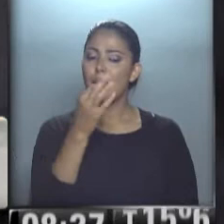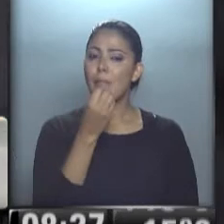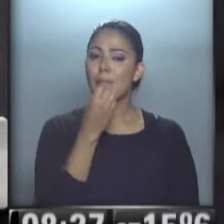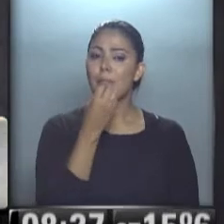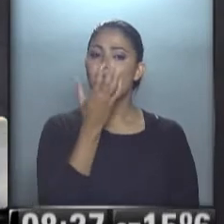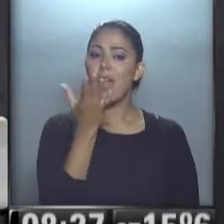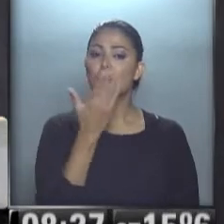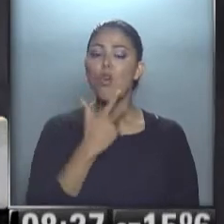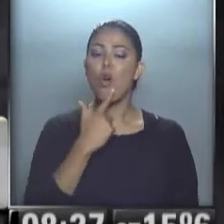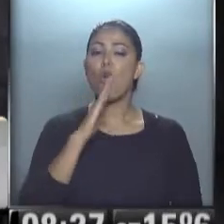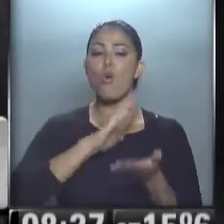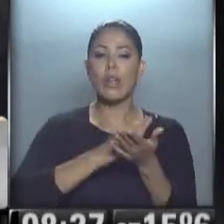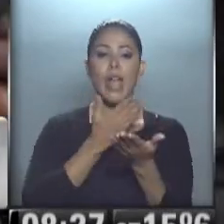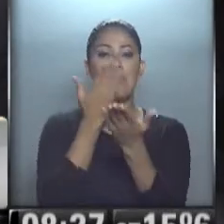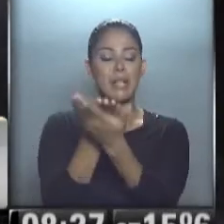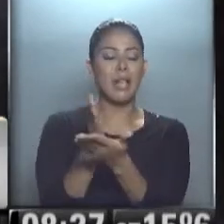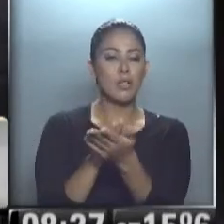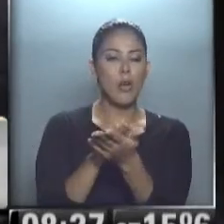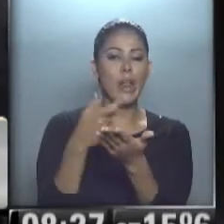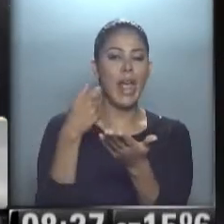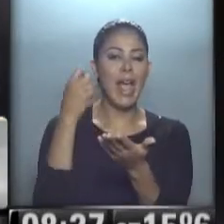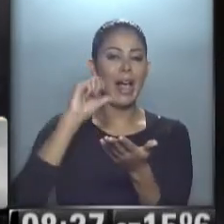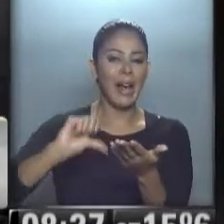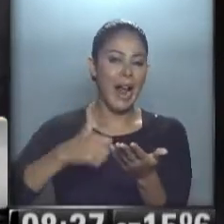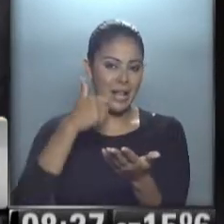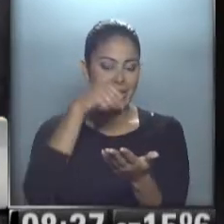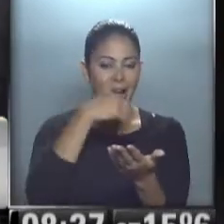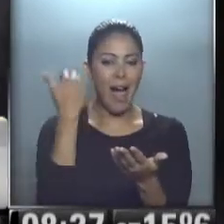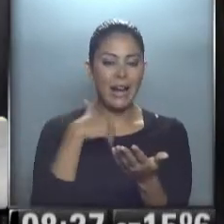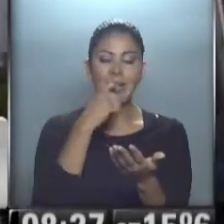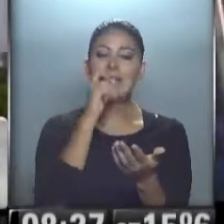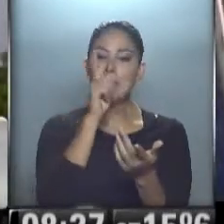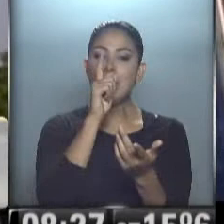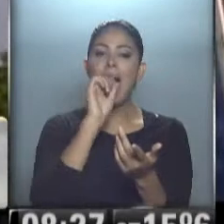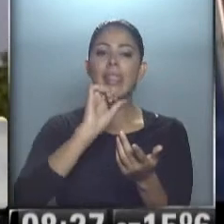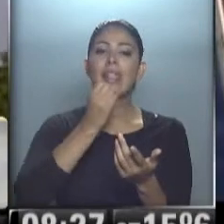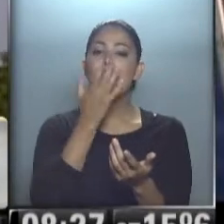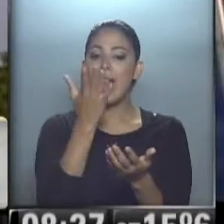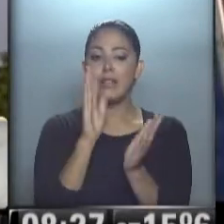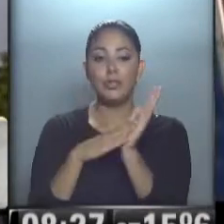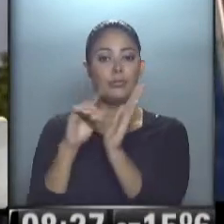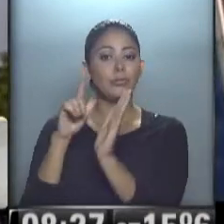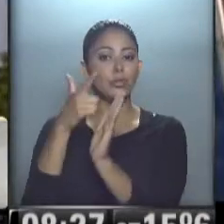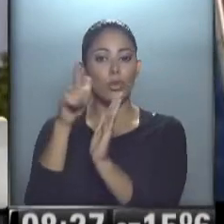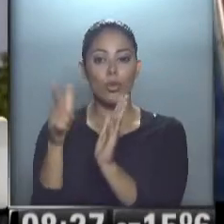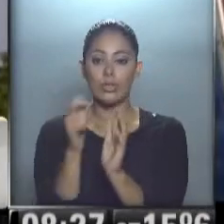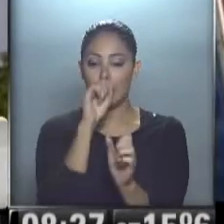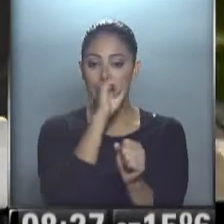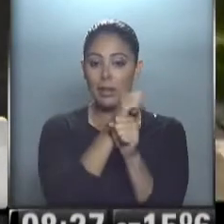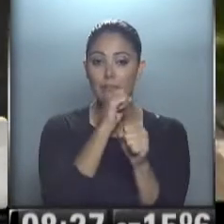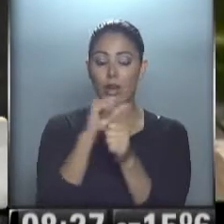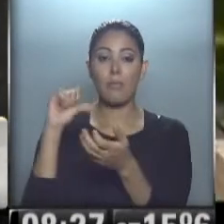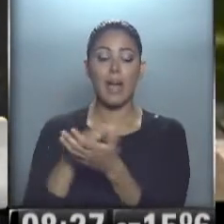jurada en ganancias en argentina si esa declaración jurada en ganancias no figura sus actividades en suiza-